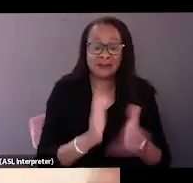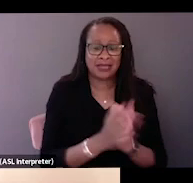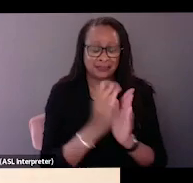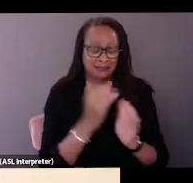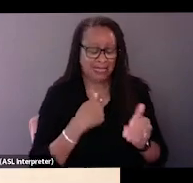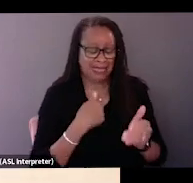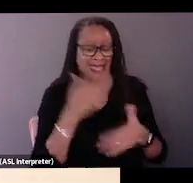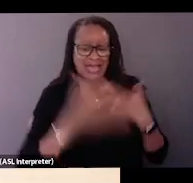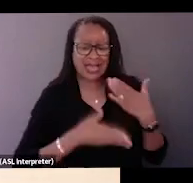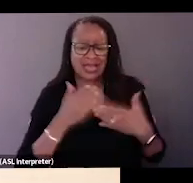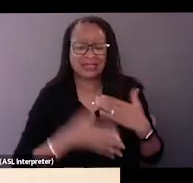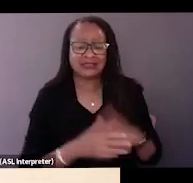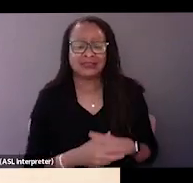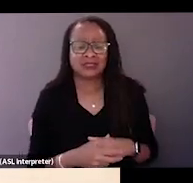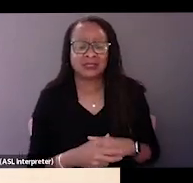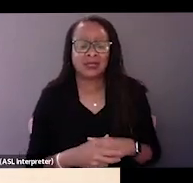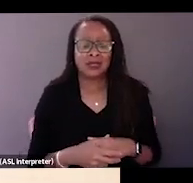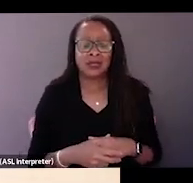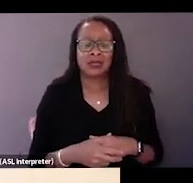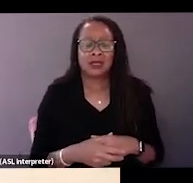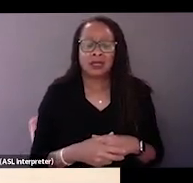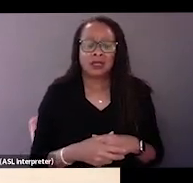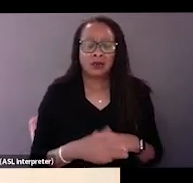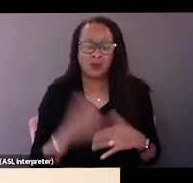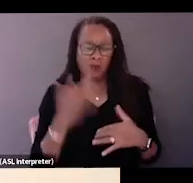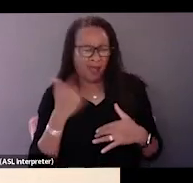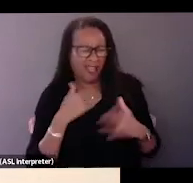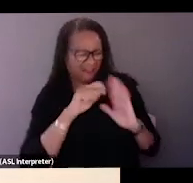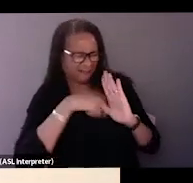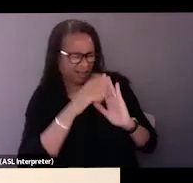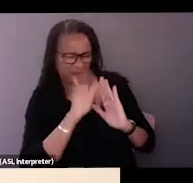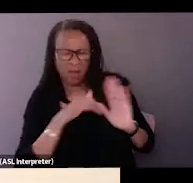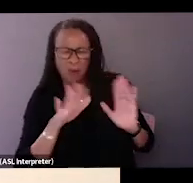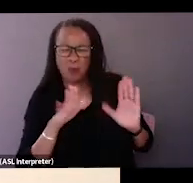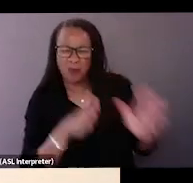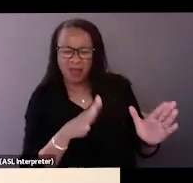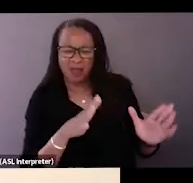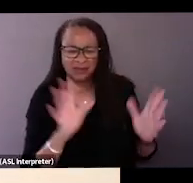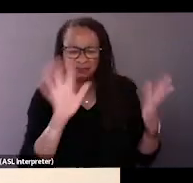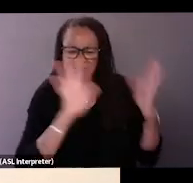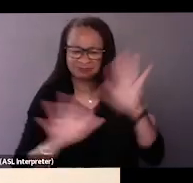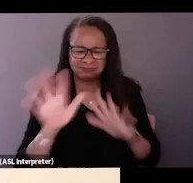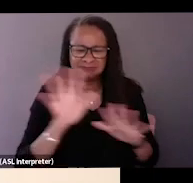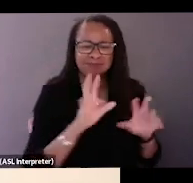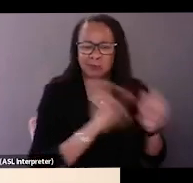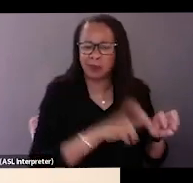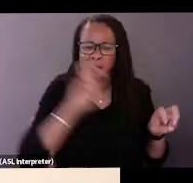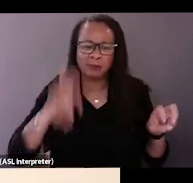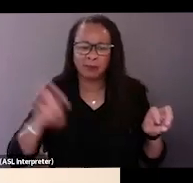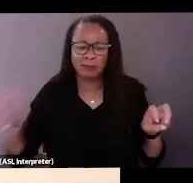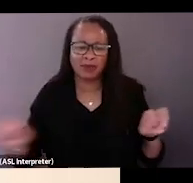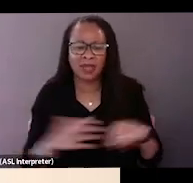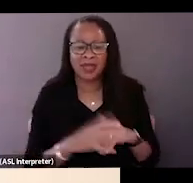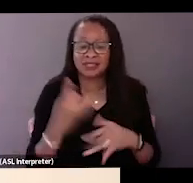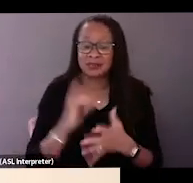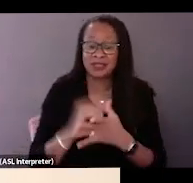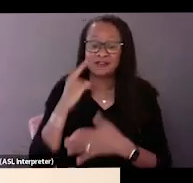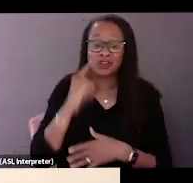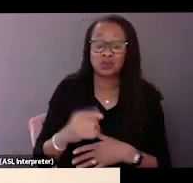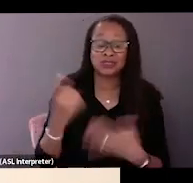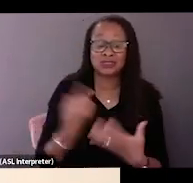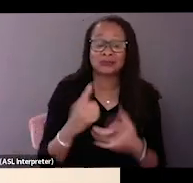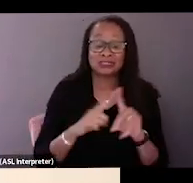me pregunta al terminarla que por qué filmé de esta forma. Es algo que para ti es tan